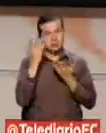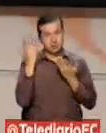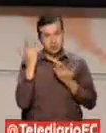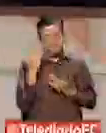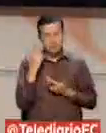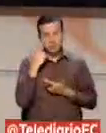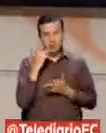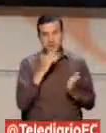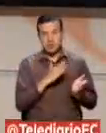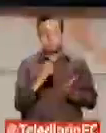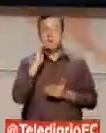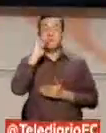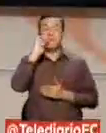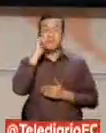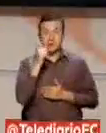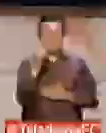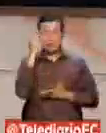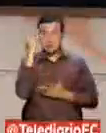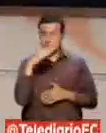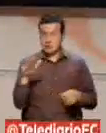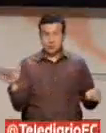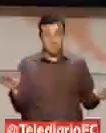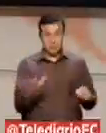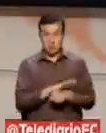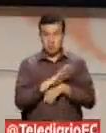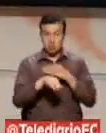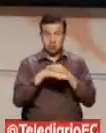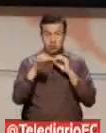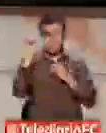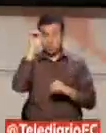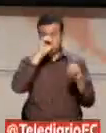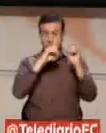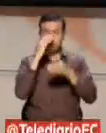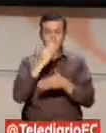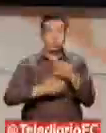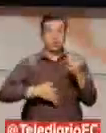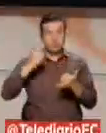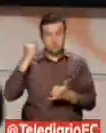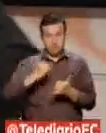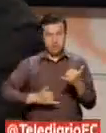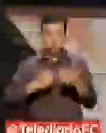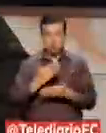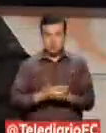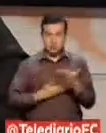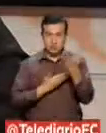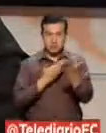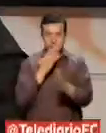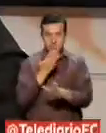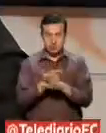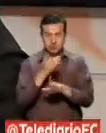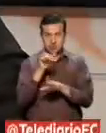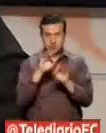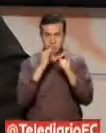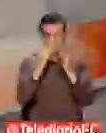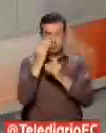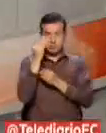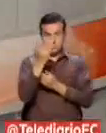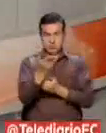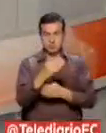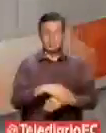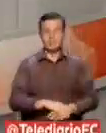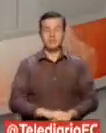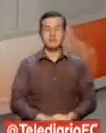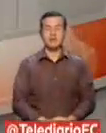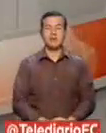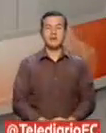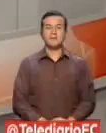está previsto para el día de mañana, ya una vez que se han recogido todas las observaciones, presentar el documento final que será expuesto a la ciudadanía y a la familia del general Gabela.